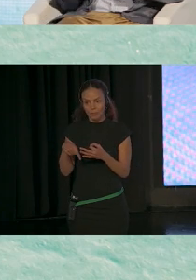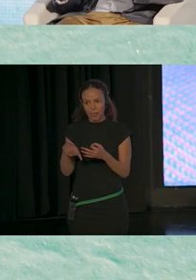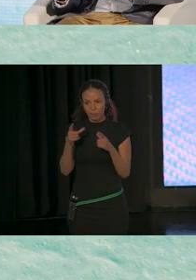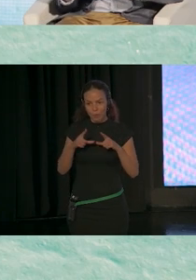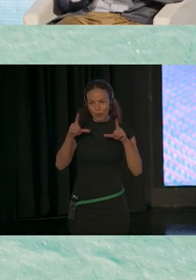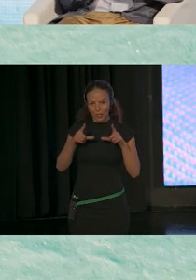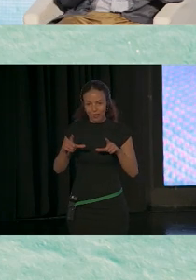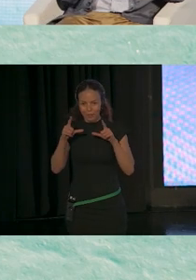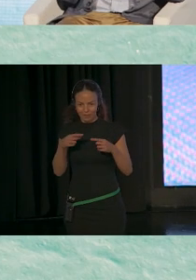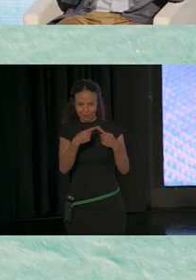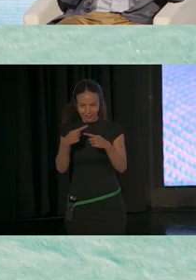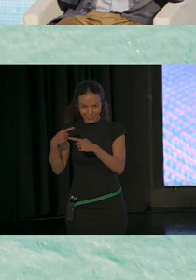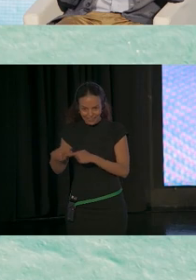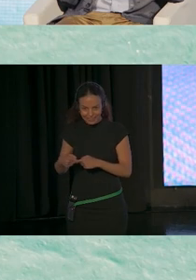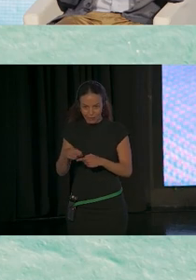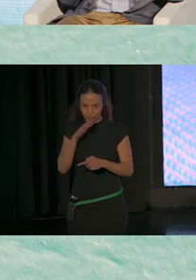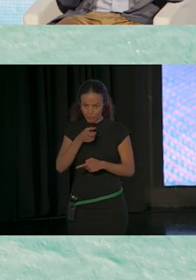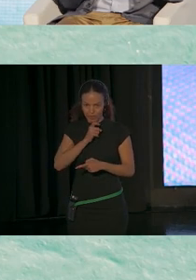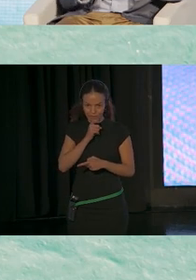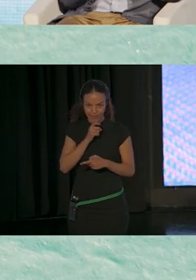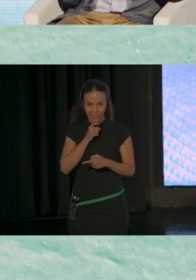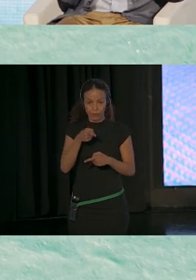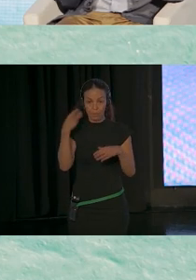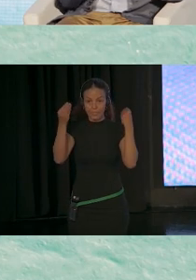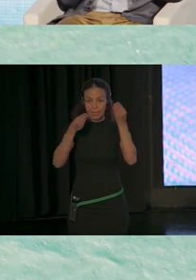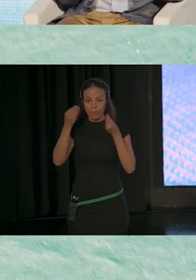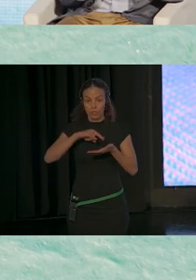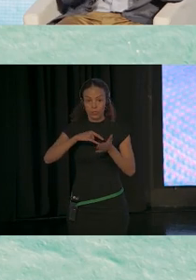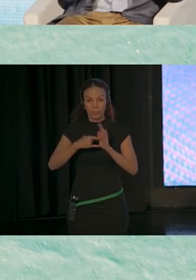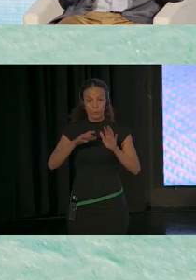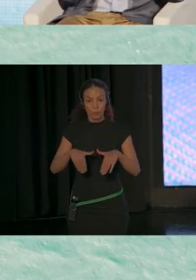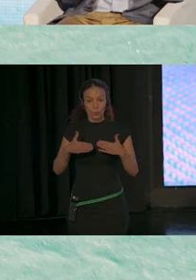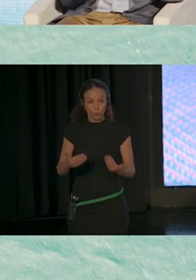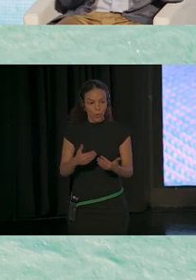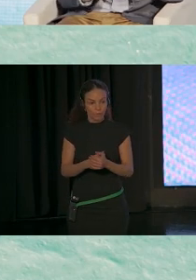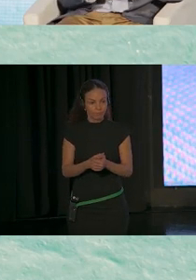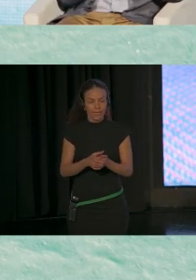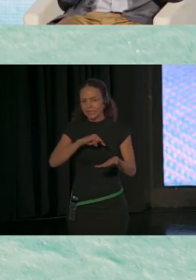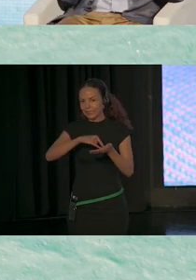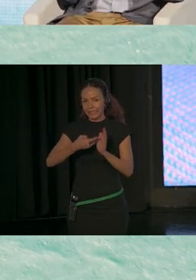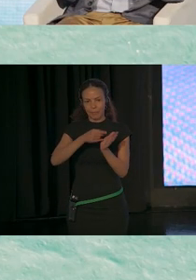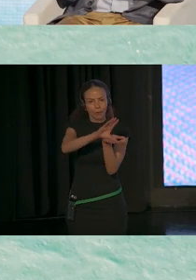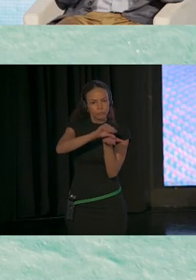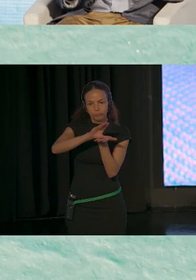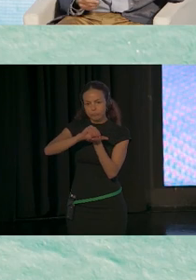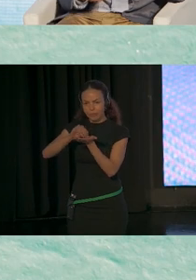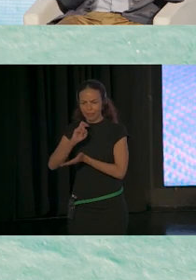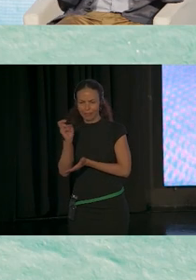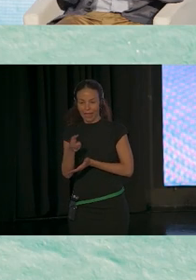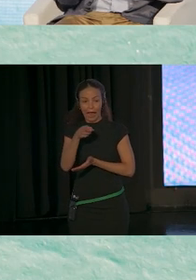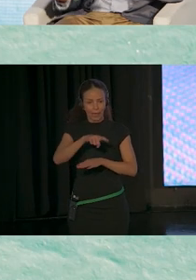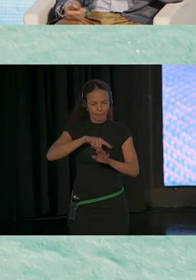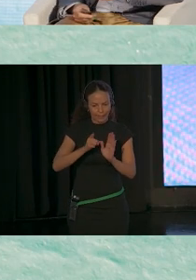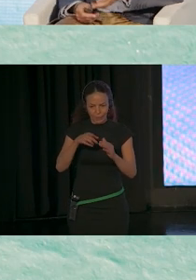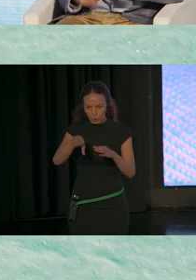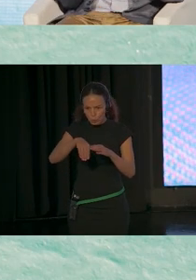dada la complejidad. Esto, en pensamiento sistémico, es incorporar a diferentes sistemas. Y ahí teníamos a Plena Inclusión,